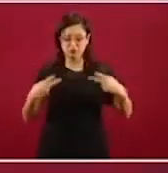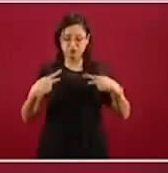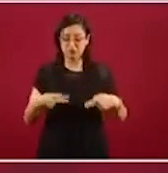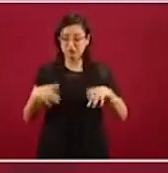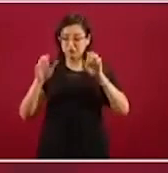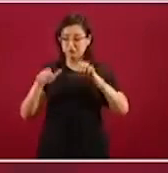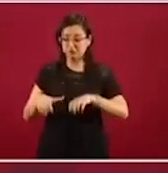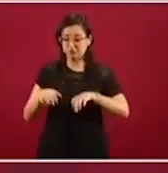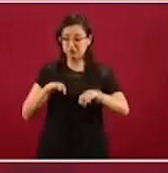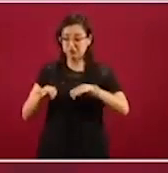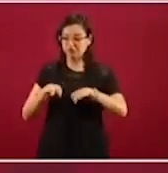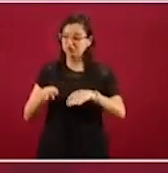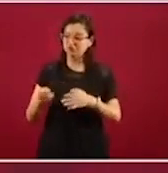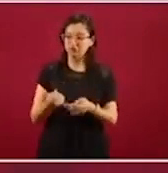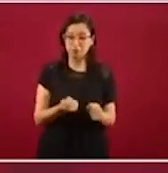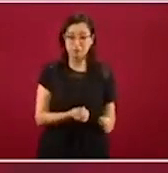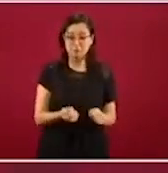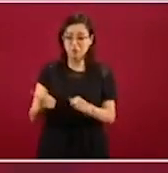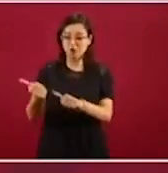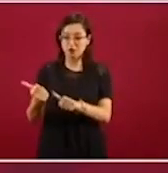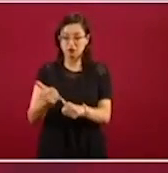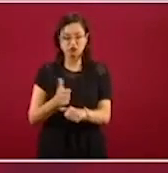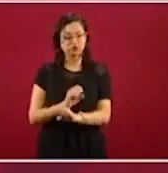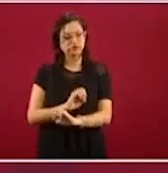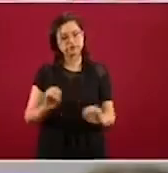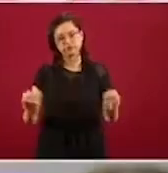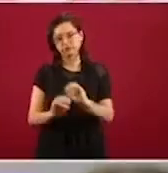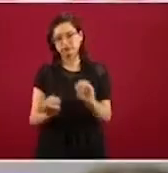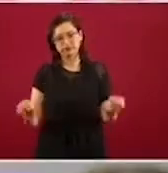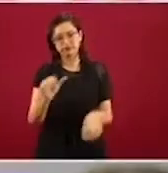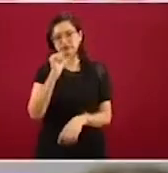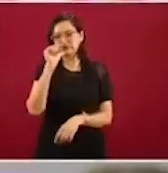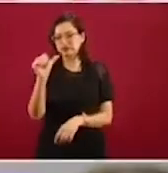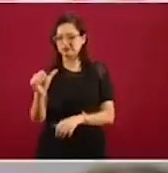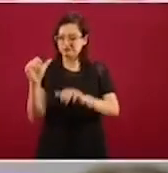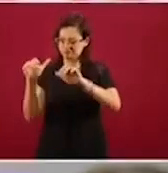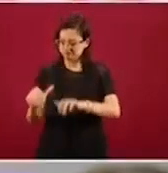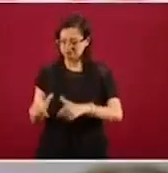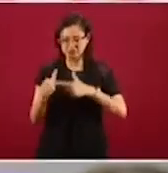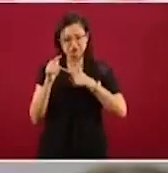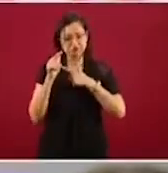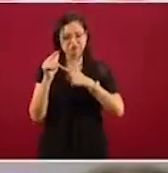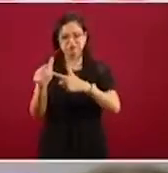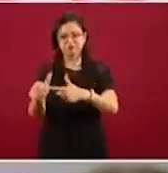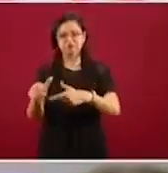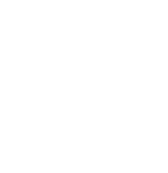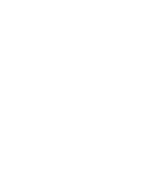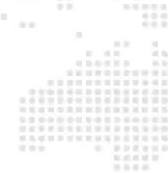Este es el ejemplo a seguir.